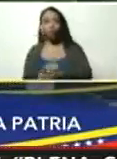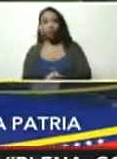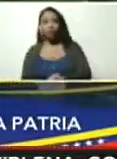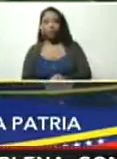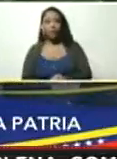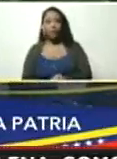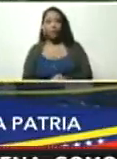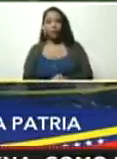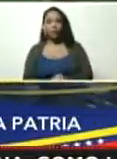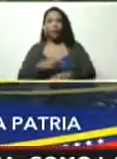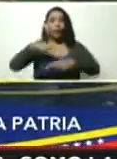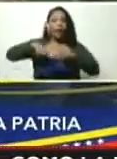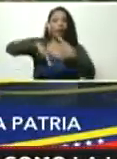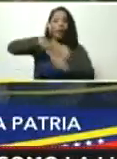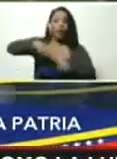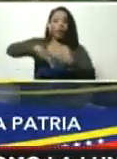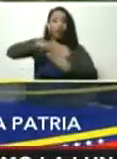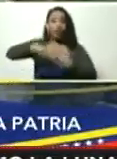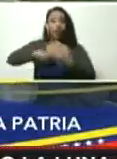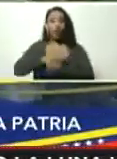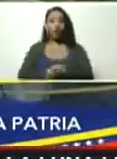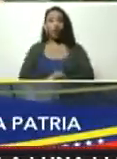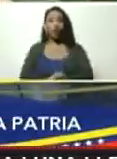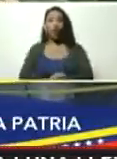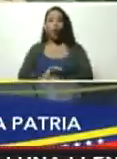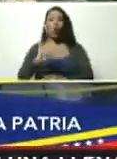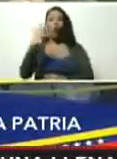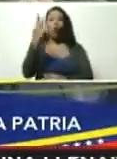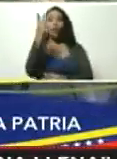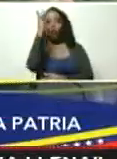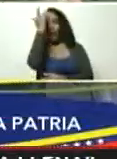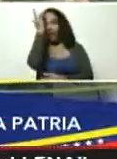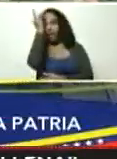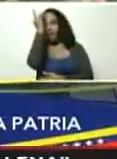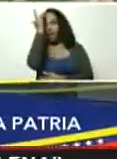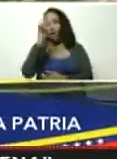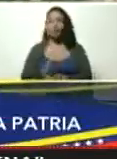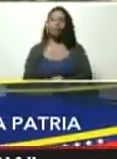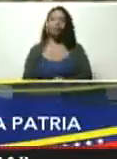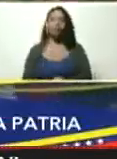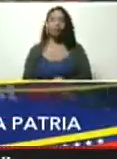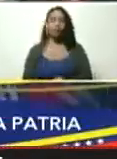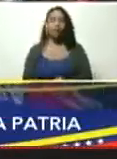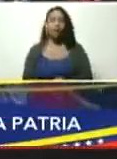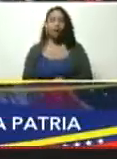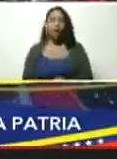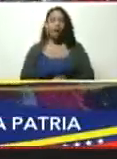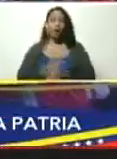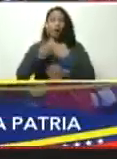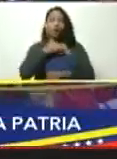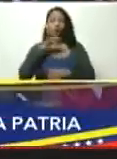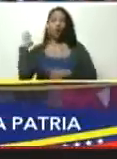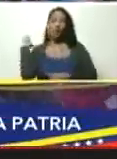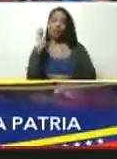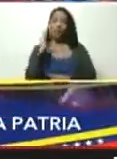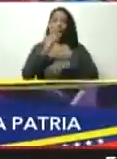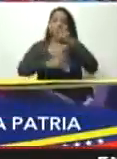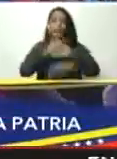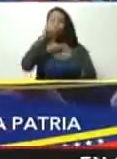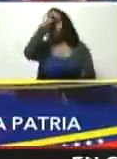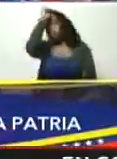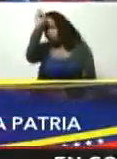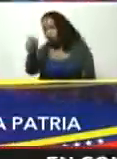y de revolución, el cuartel del 4 de febrero, el cuartel de la montaña, hemos venido a rendir homenaje a